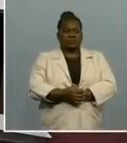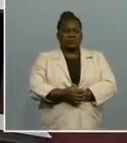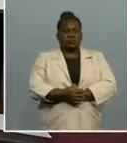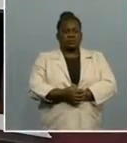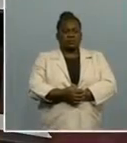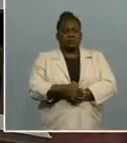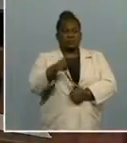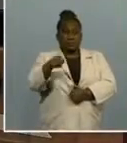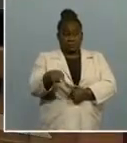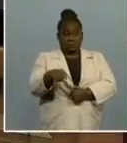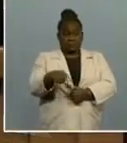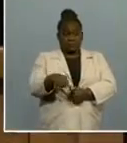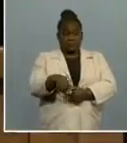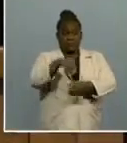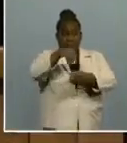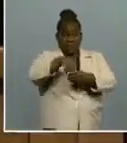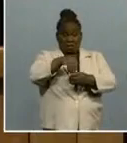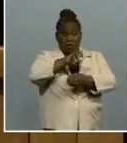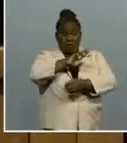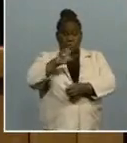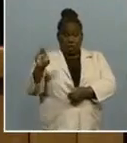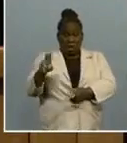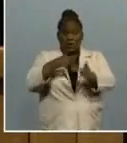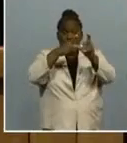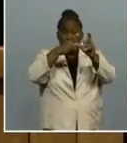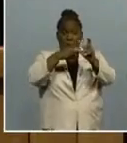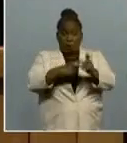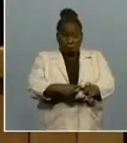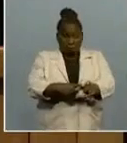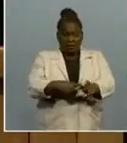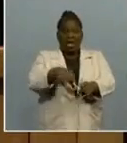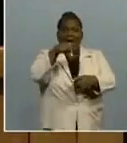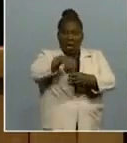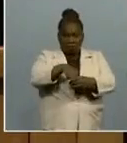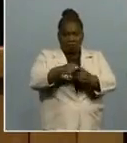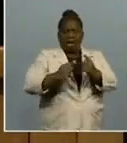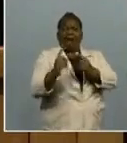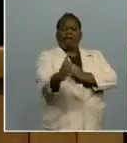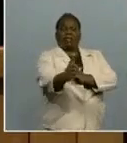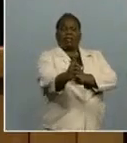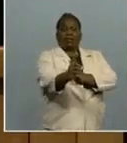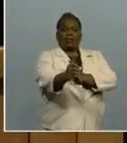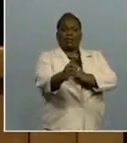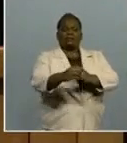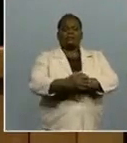y entre los revolucionarios los comunistas vamos al frente